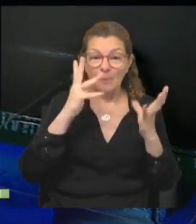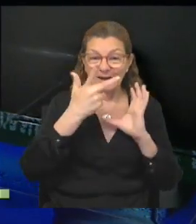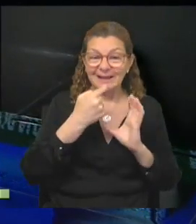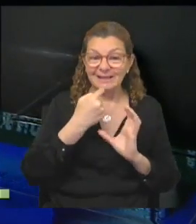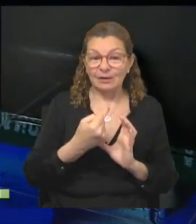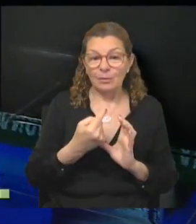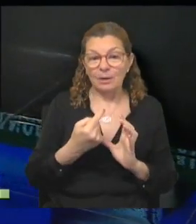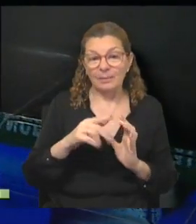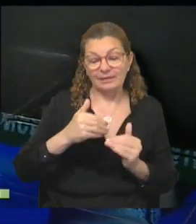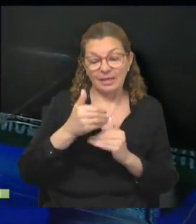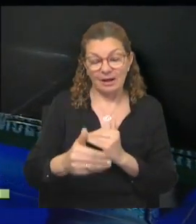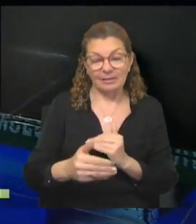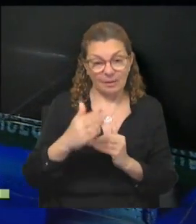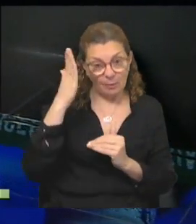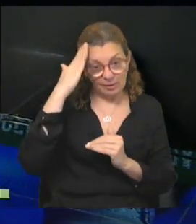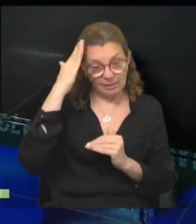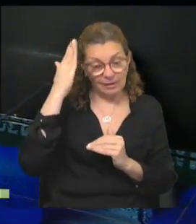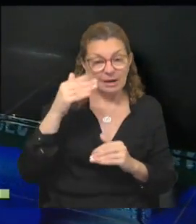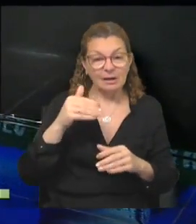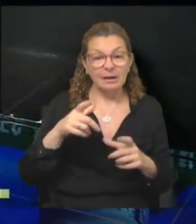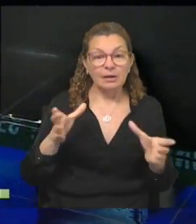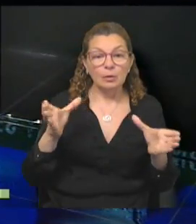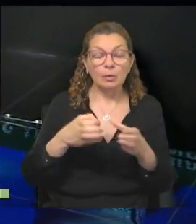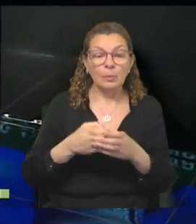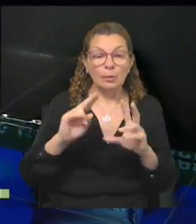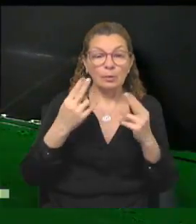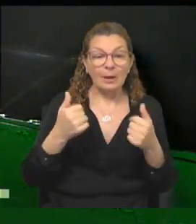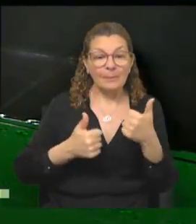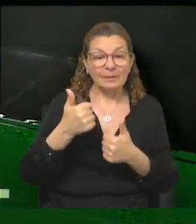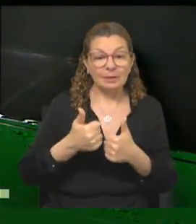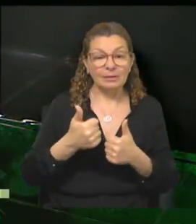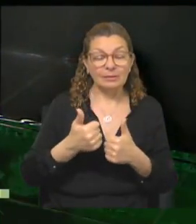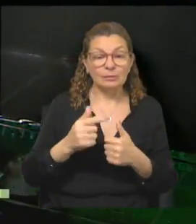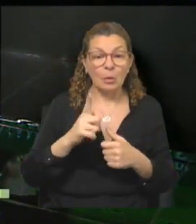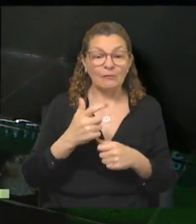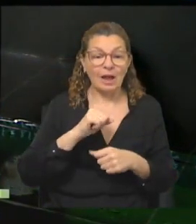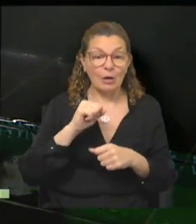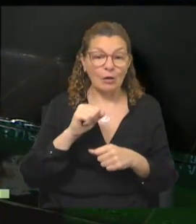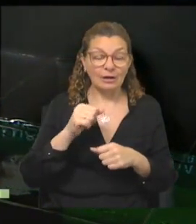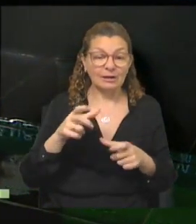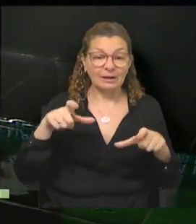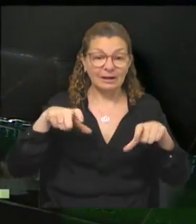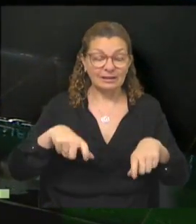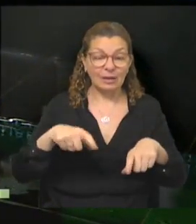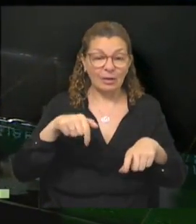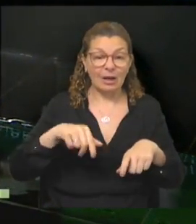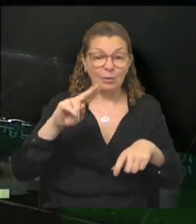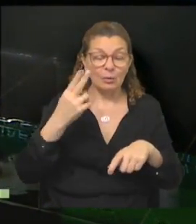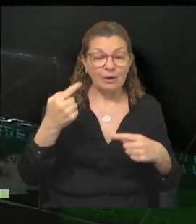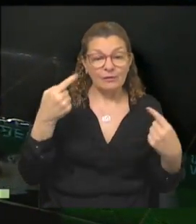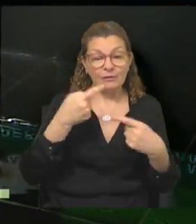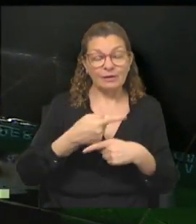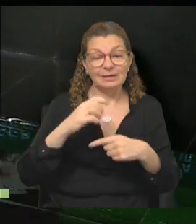eh más adelante la selección uruguaya bueno empató sin goles en el estadio Centenario ayer frente a